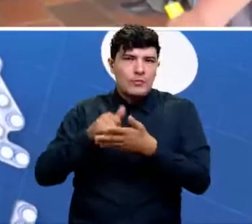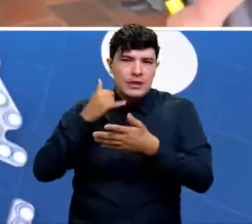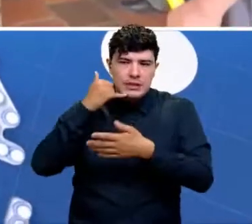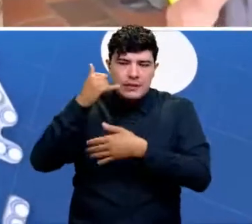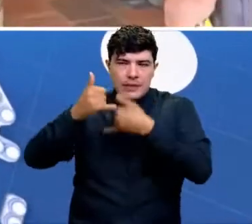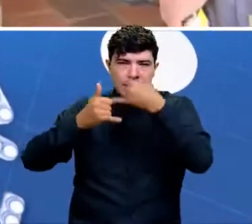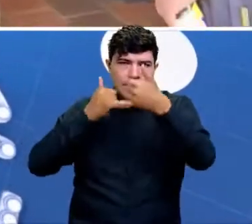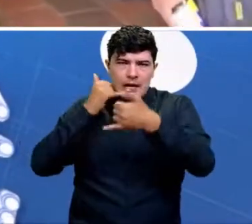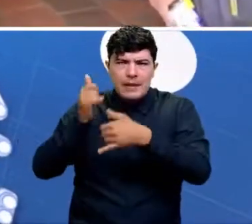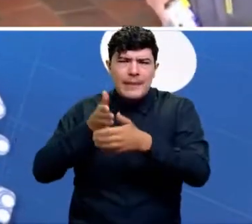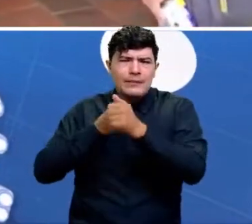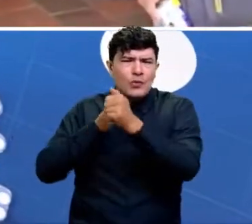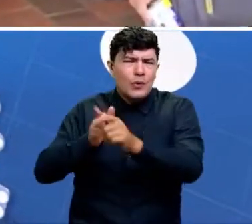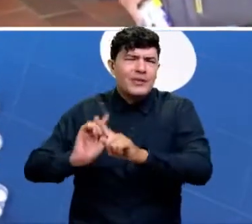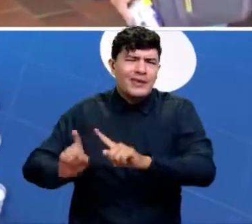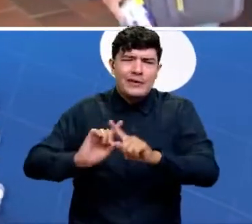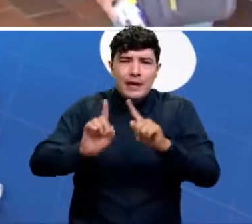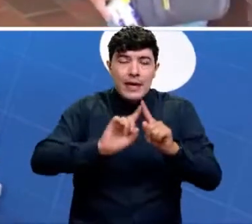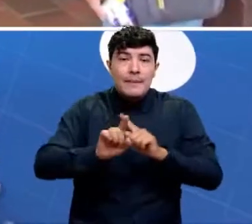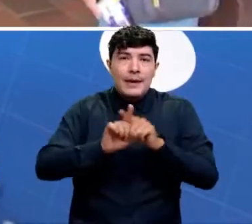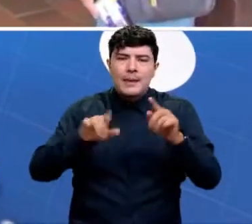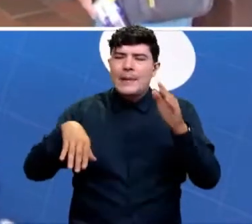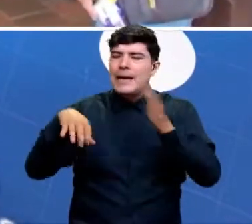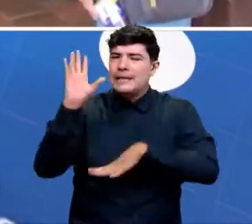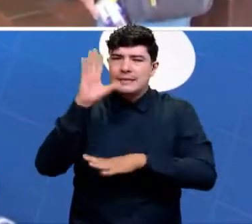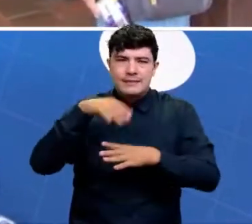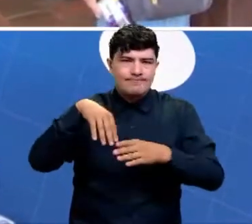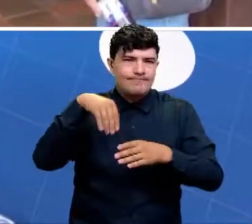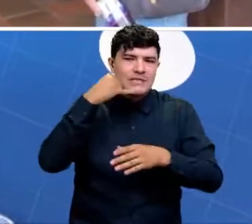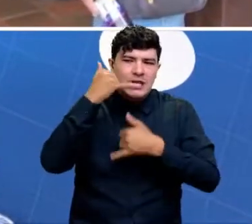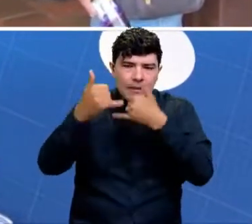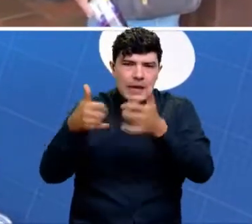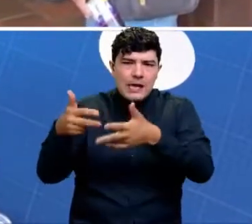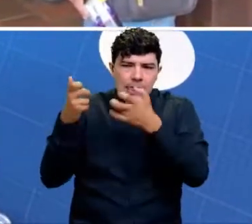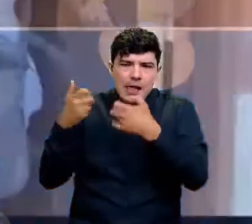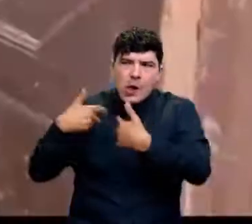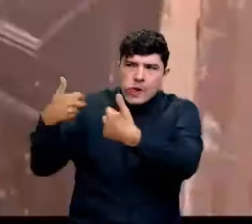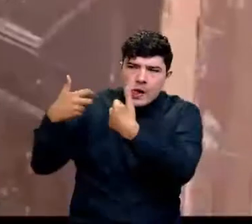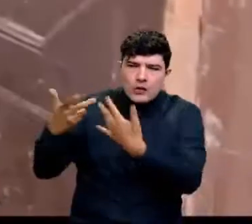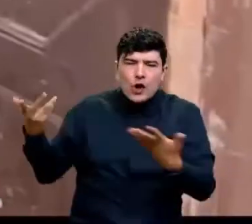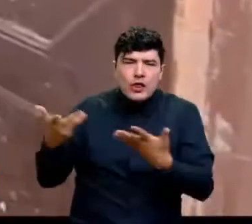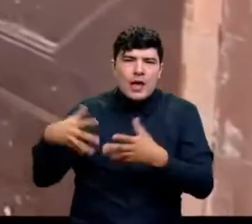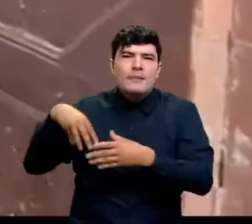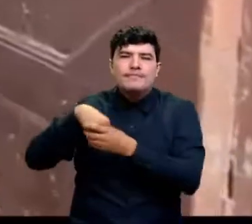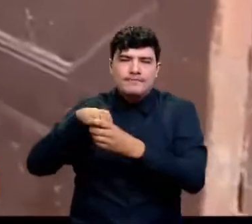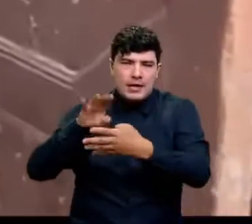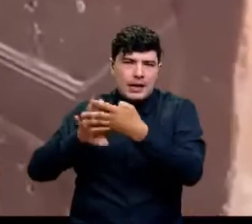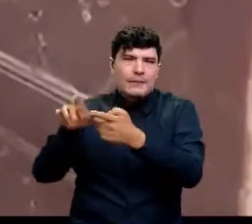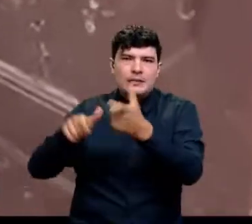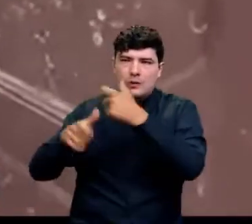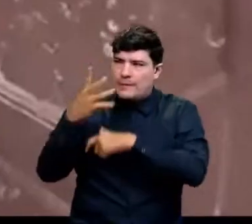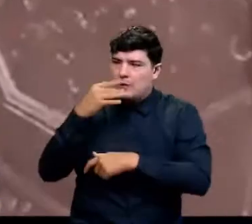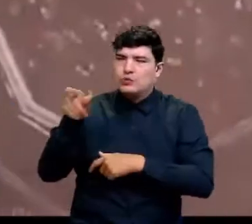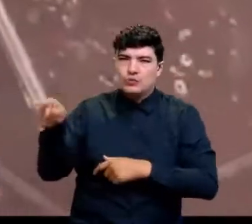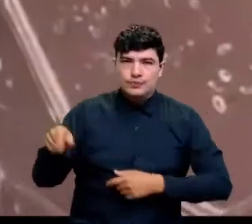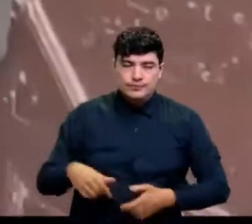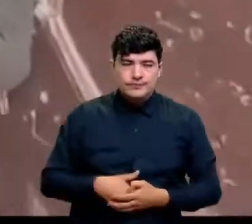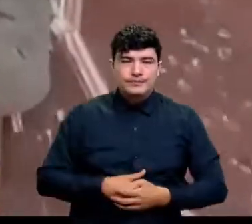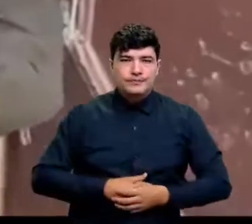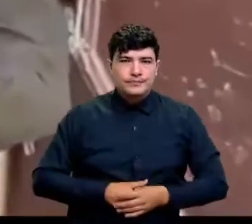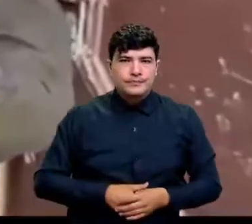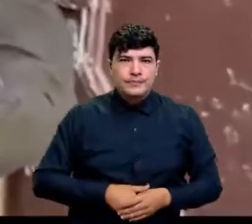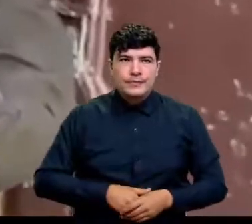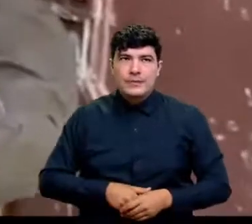sí la mayor cantidad del epicentro de estas situaciones se presentan desde el interior de las cárceles. Pues precisamente lo que nos decía la